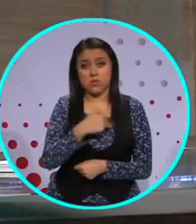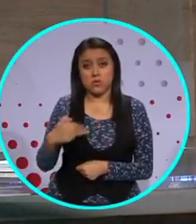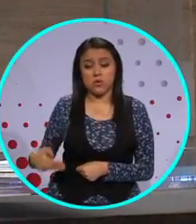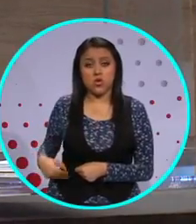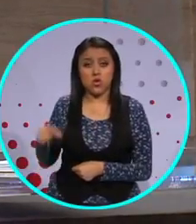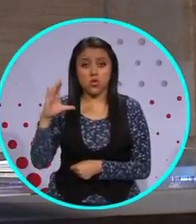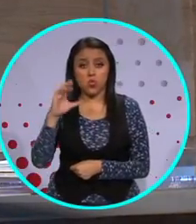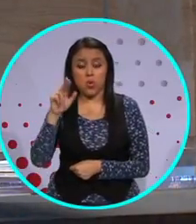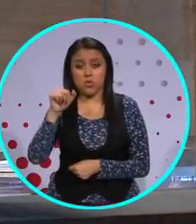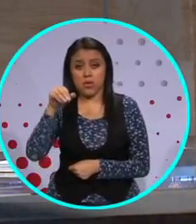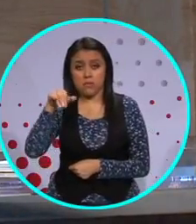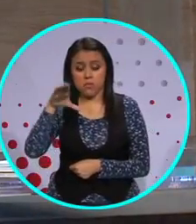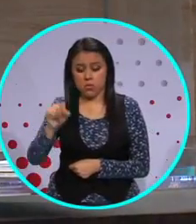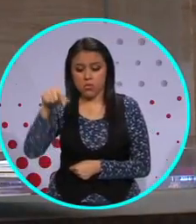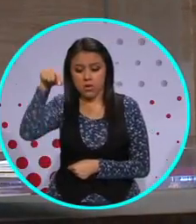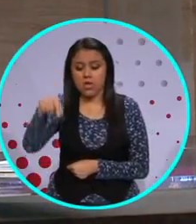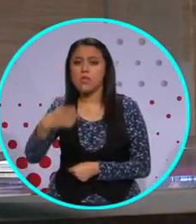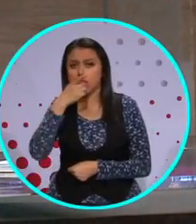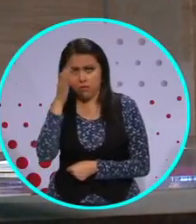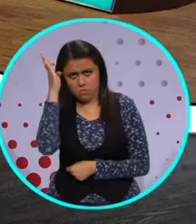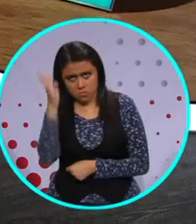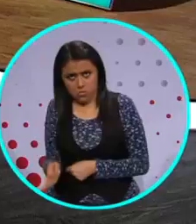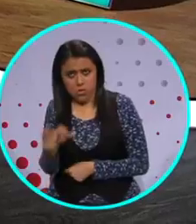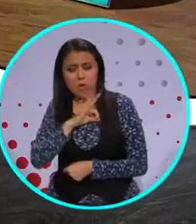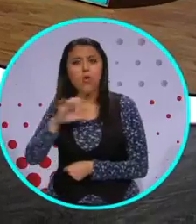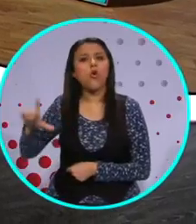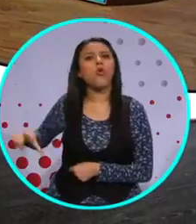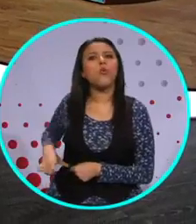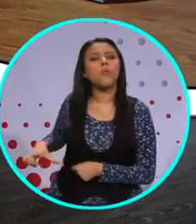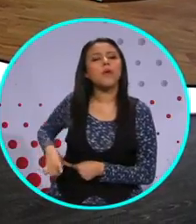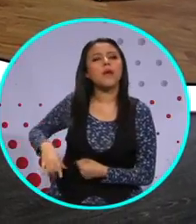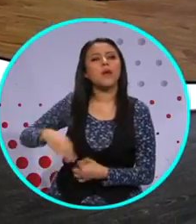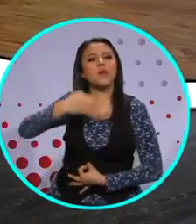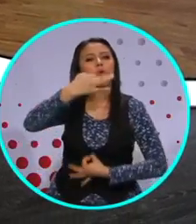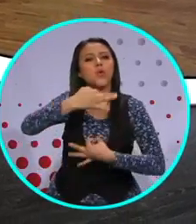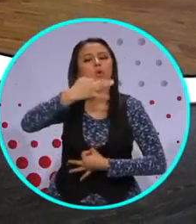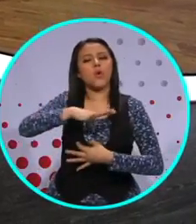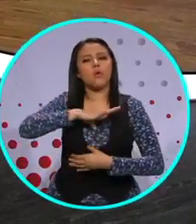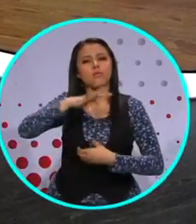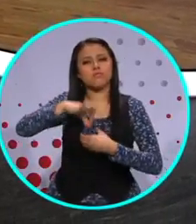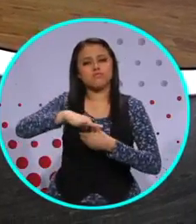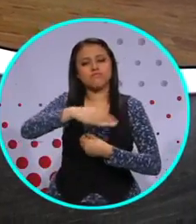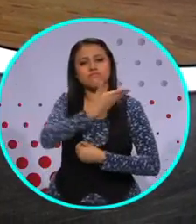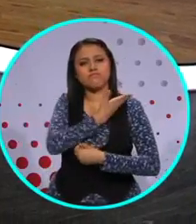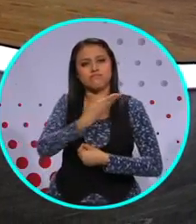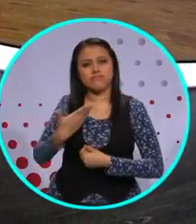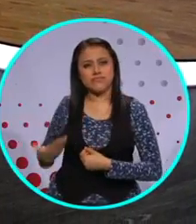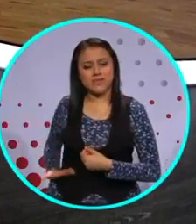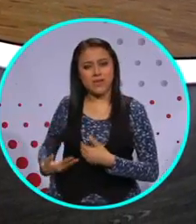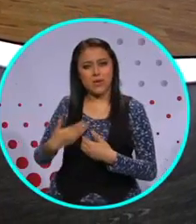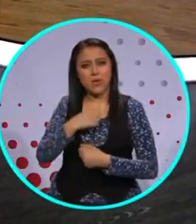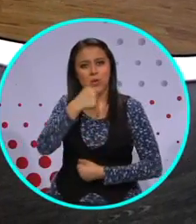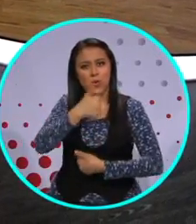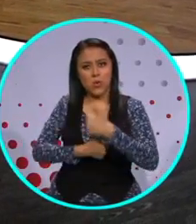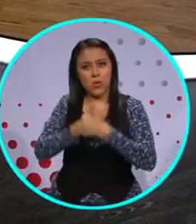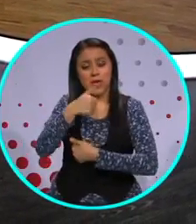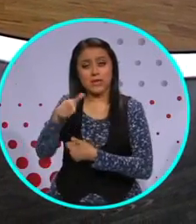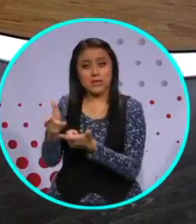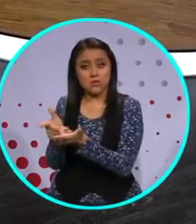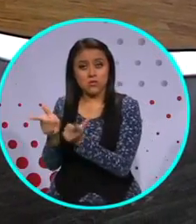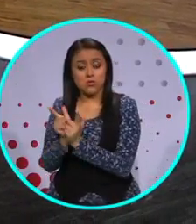blanco dijo que aceptará la candidatura a la gubernatura de las elecciones del 18 si el partido encuentro social